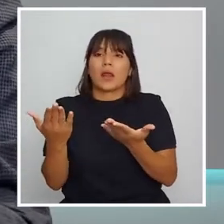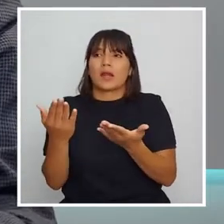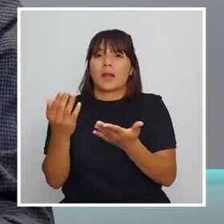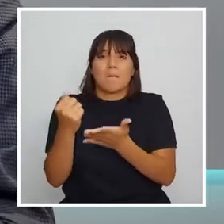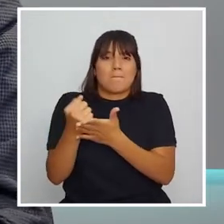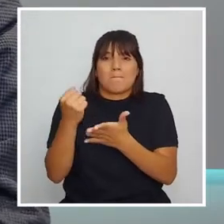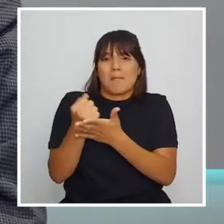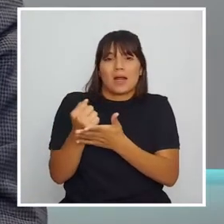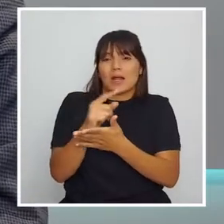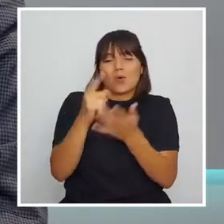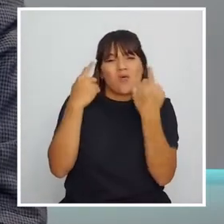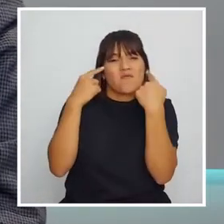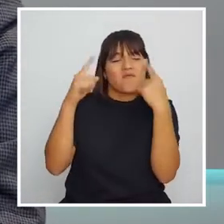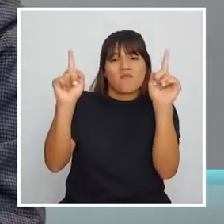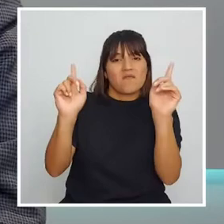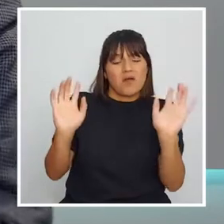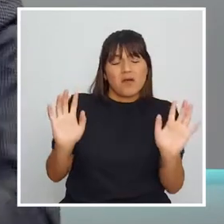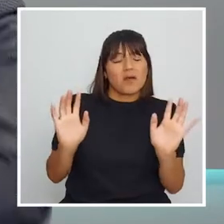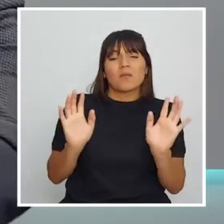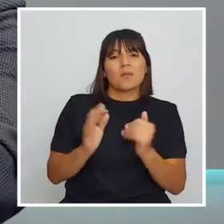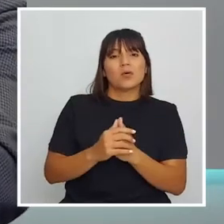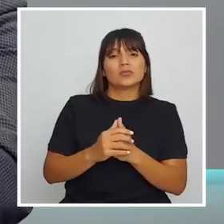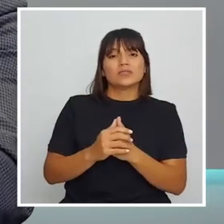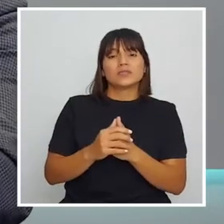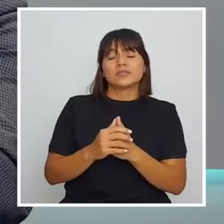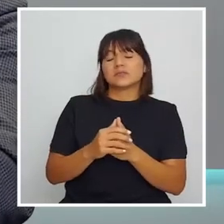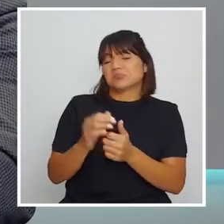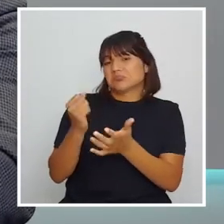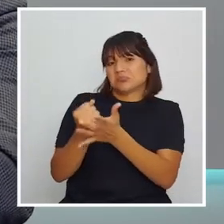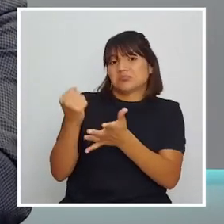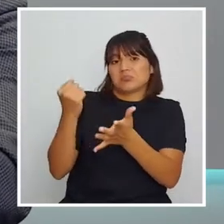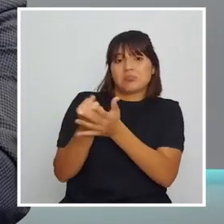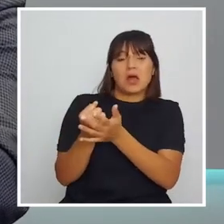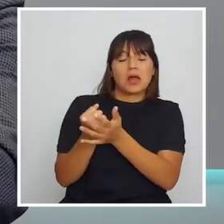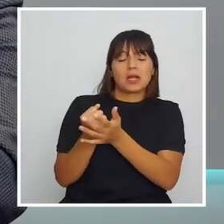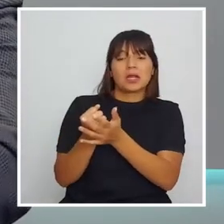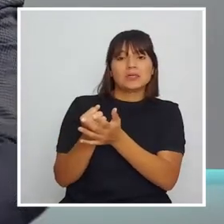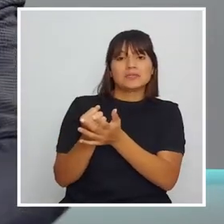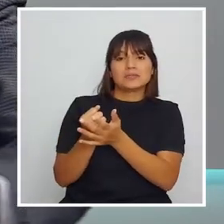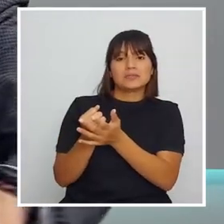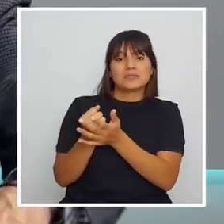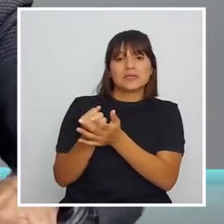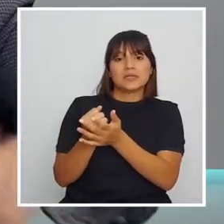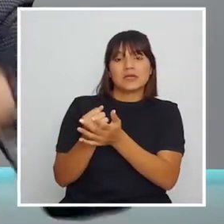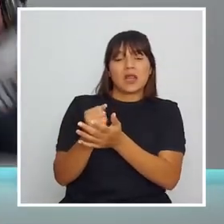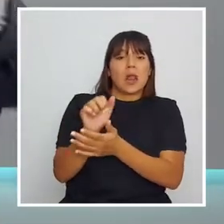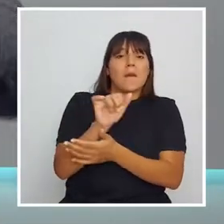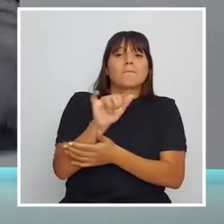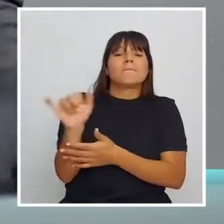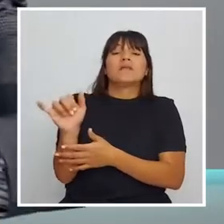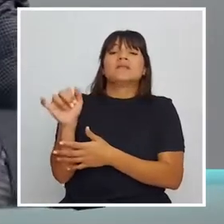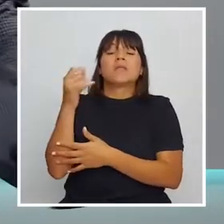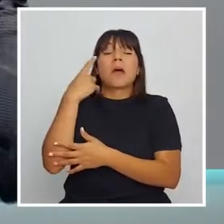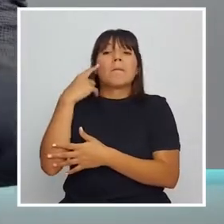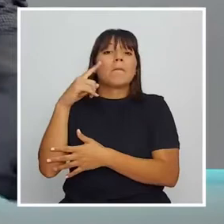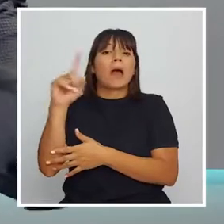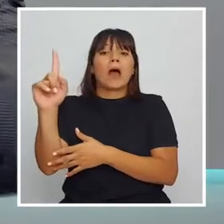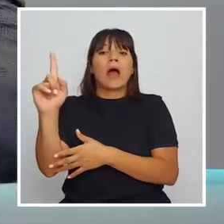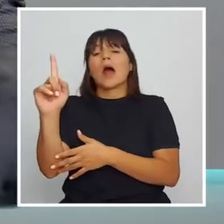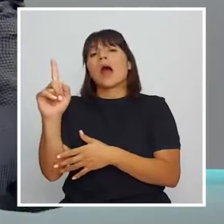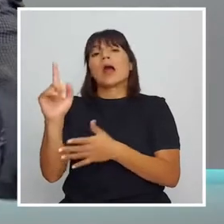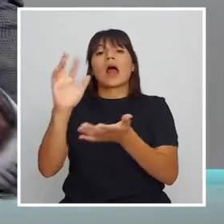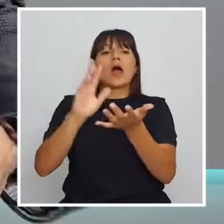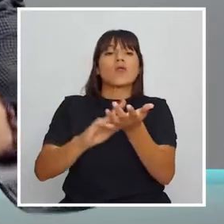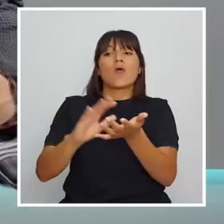lo que se llaman marcas blancas, que son estas marcas que son la misma para para el arroz,